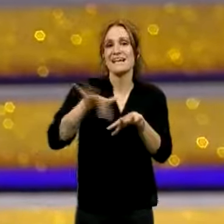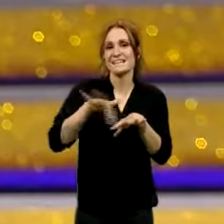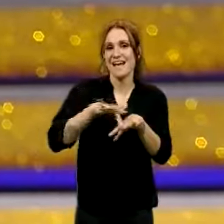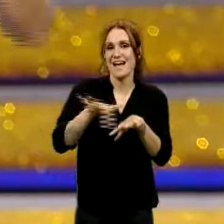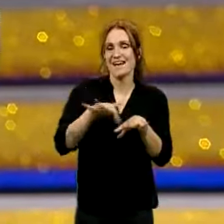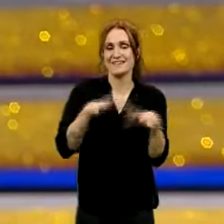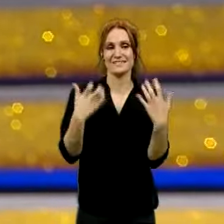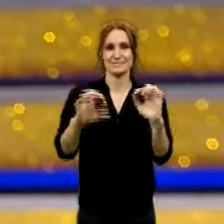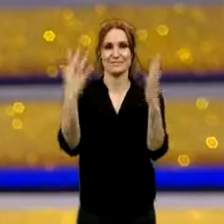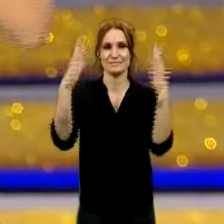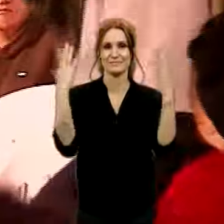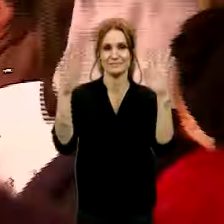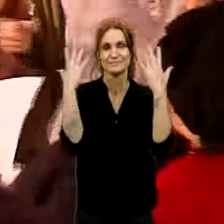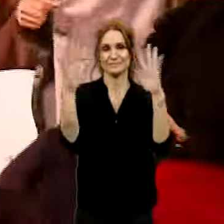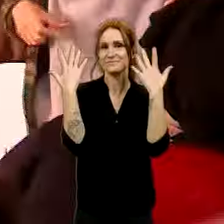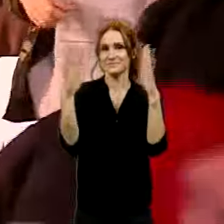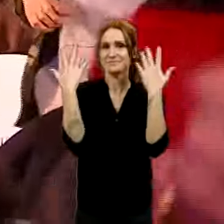¡Chancletas!